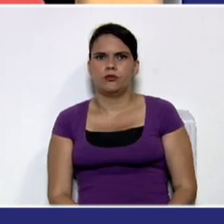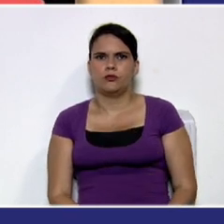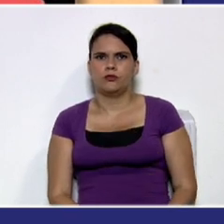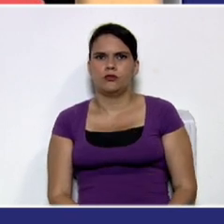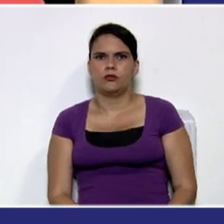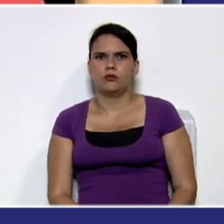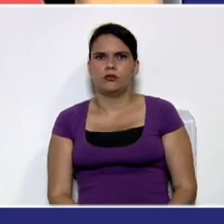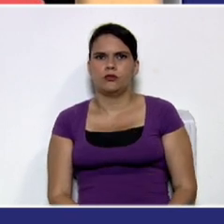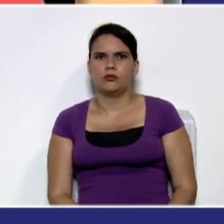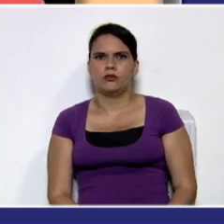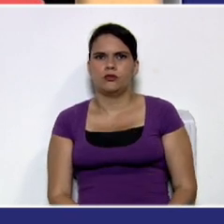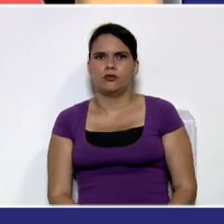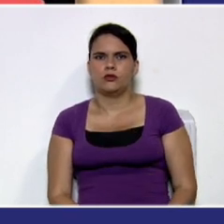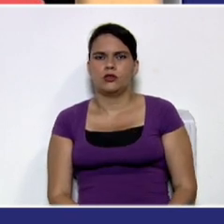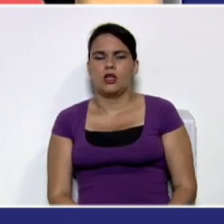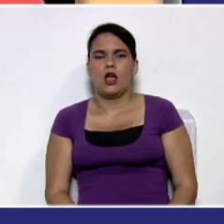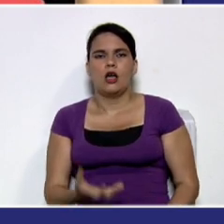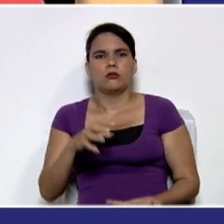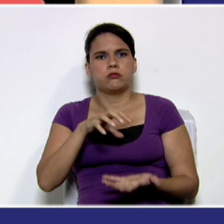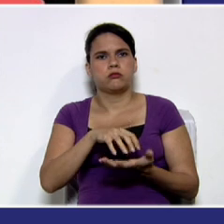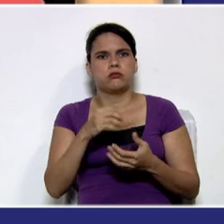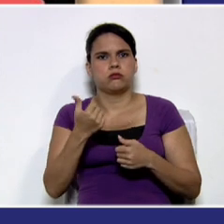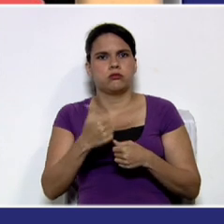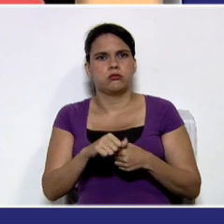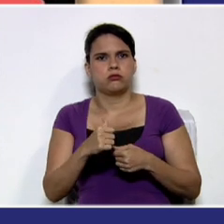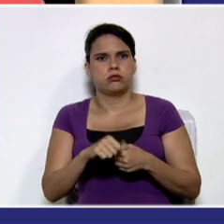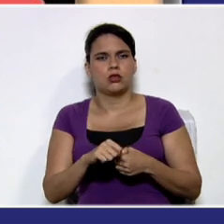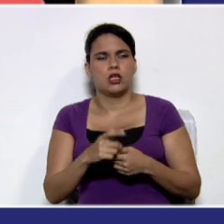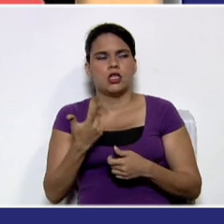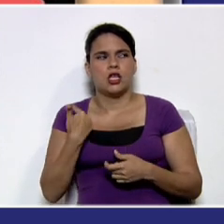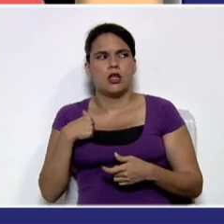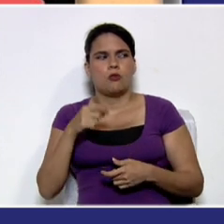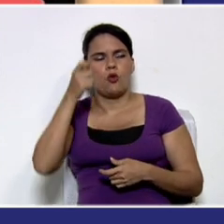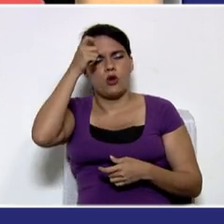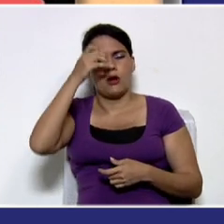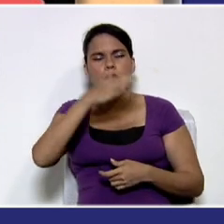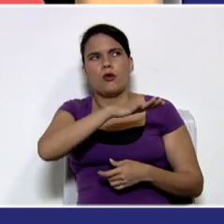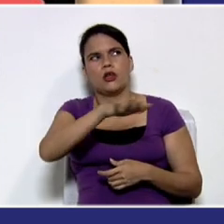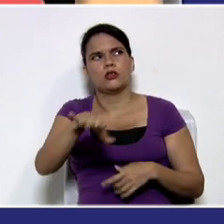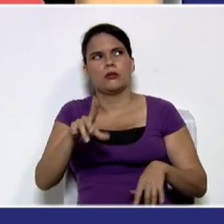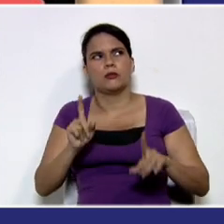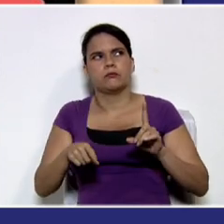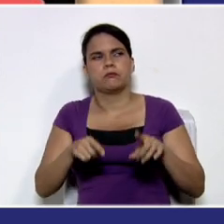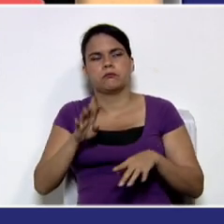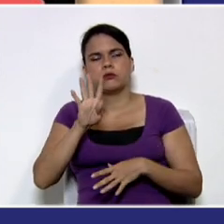Está conformada por el estado Zulia y aproximadamente allí tenemos una población de